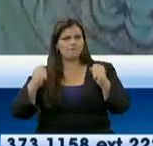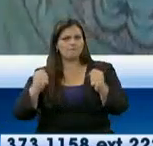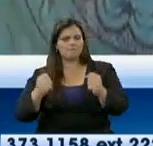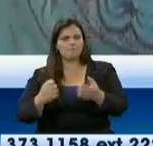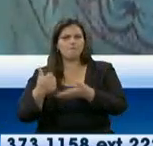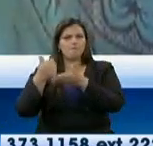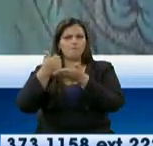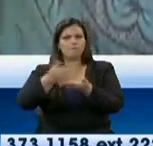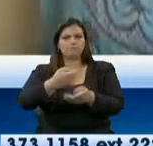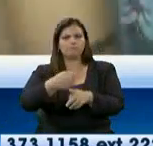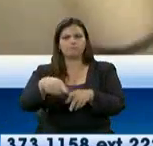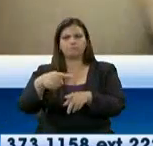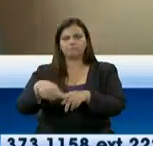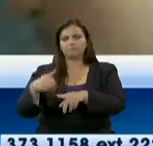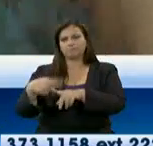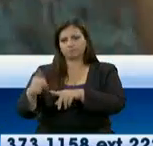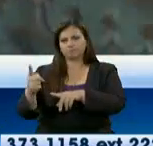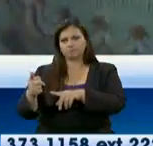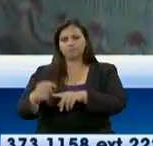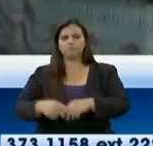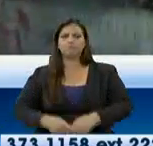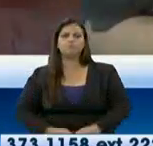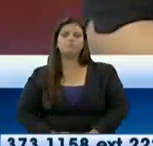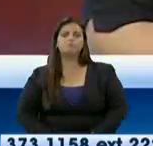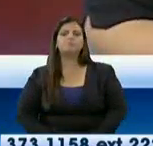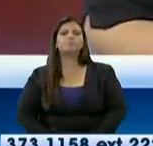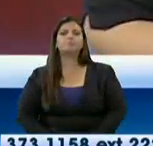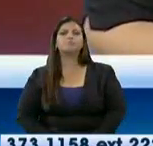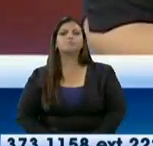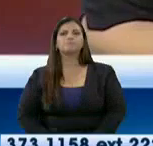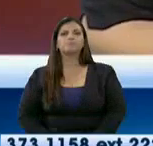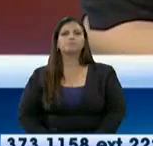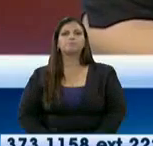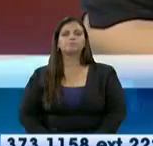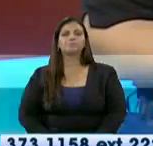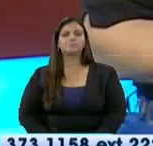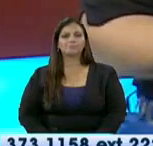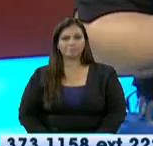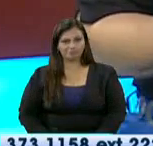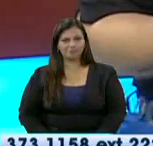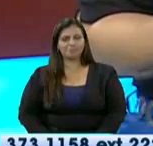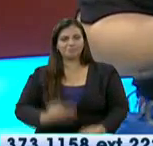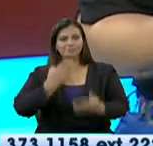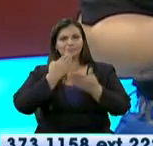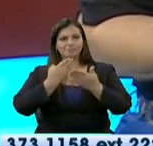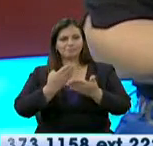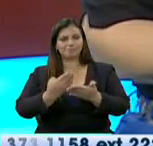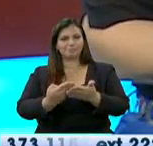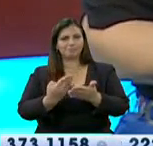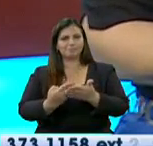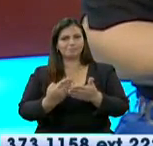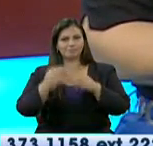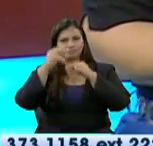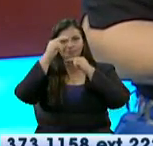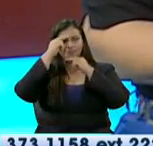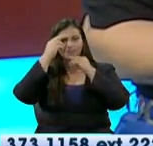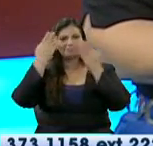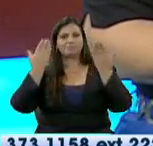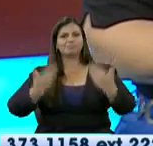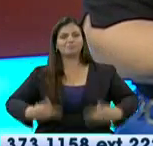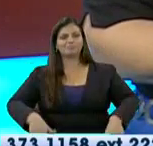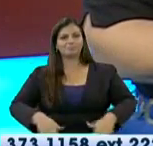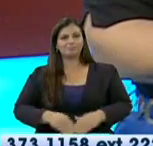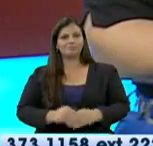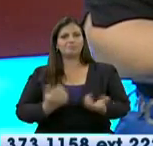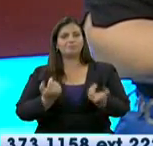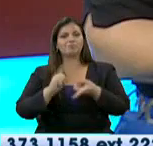ayudas a la persona en el momento de hacer la concentración. Amigos televidentes, así finalizamos. Gracias por habernos acompañado. Lo que